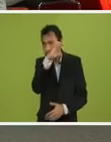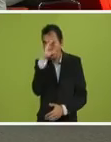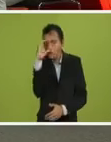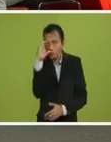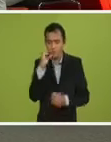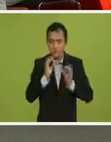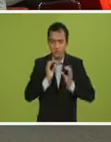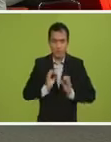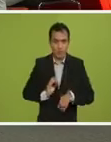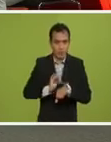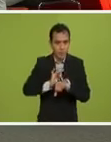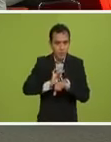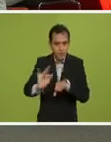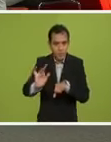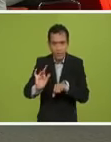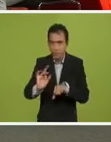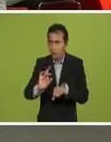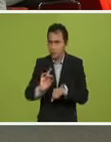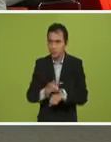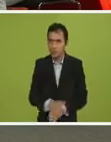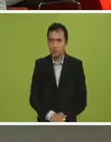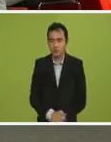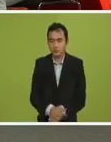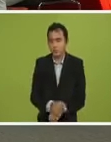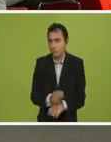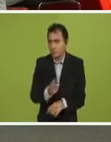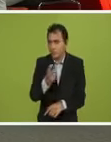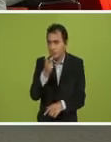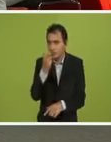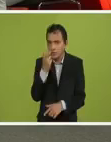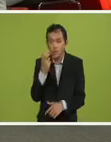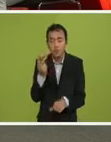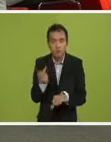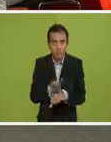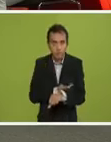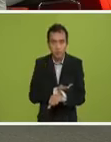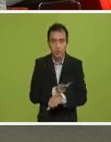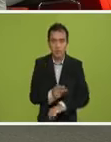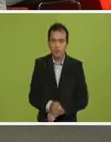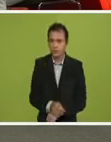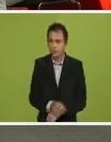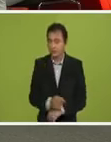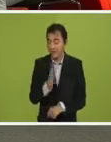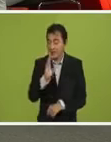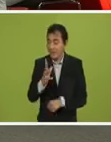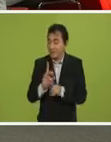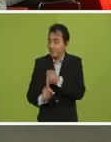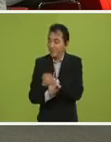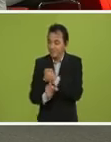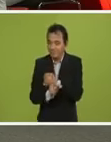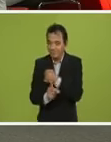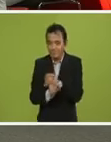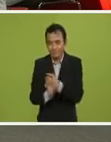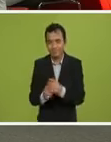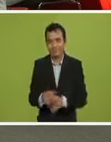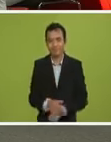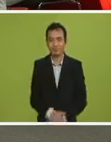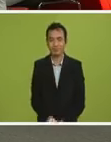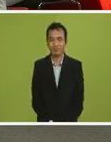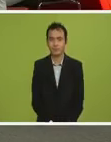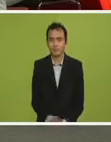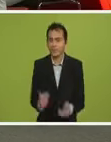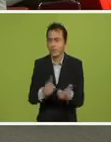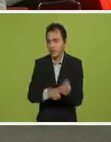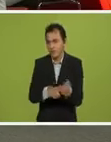de cuerpo entero, desnudos, desnudas, y esto se ha involucrado y se ha convertido ya en un problema, Yolli, dentro de las redes